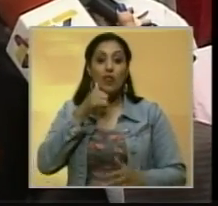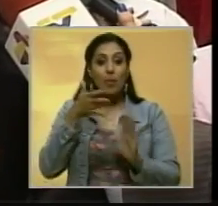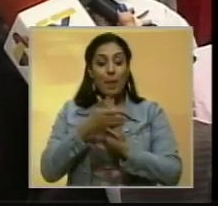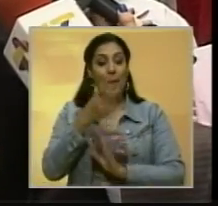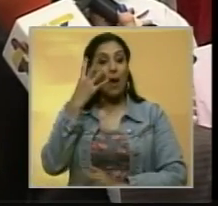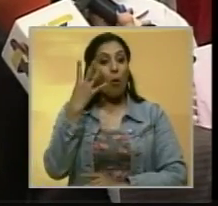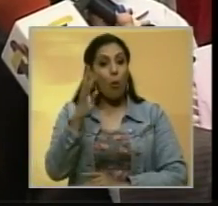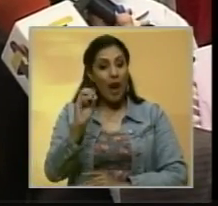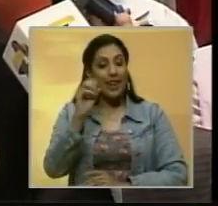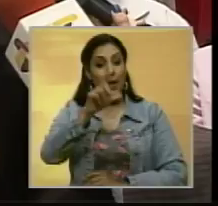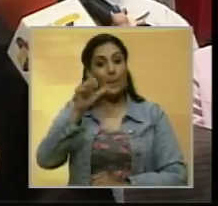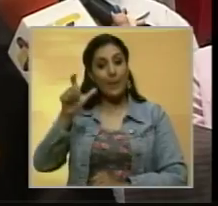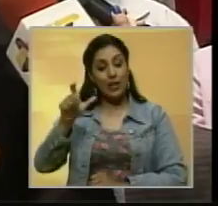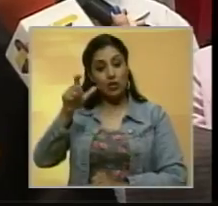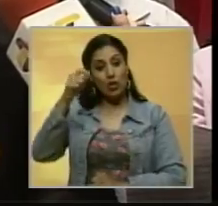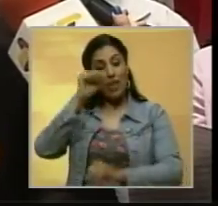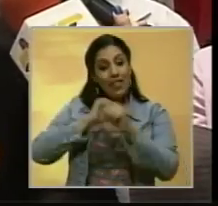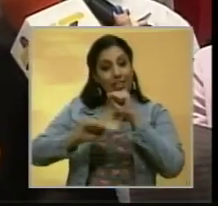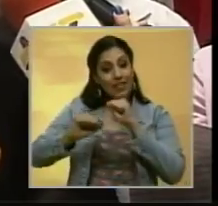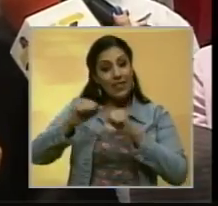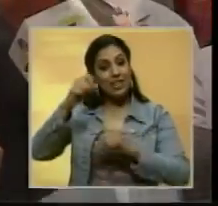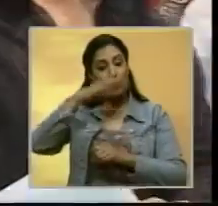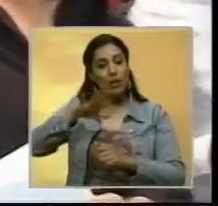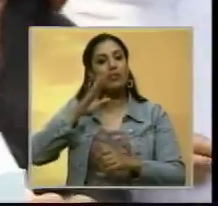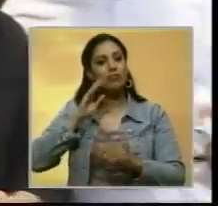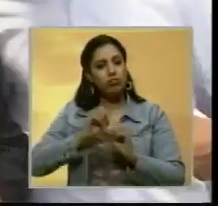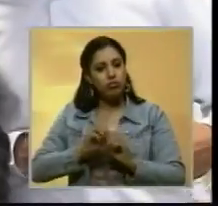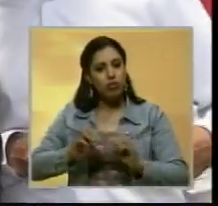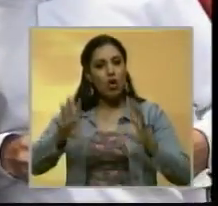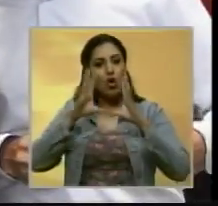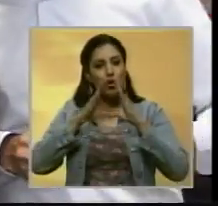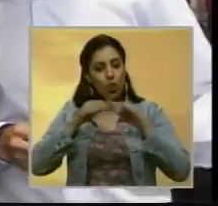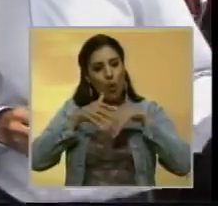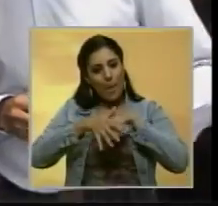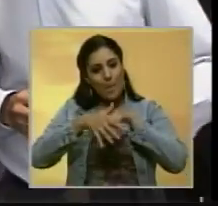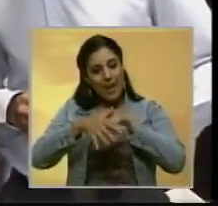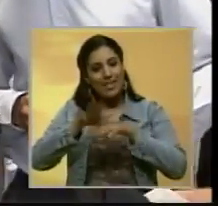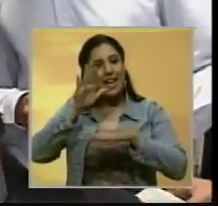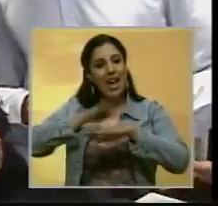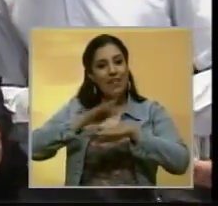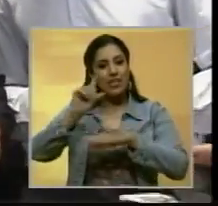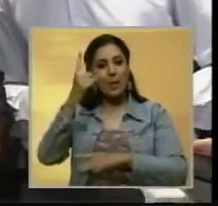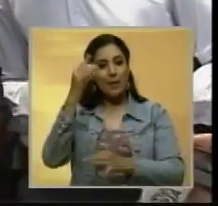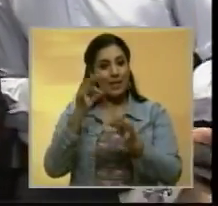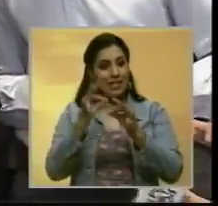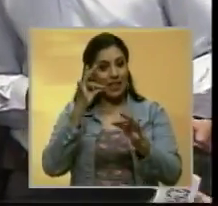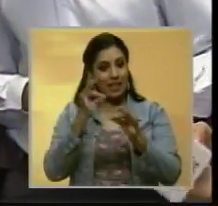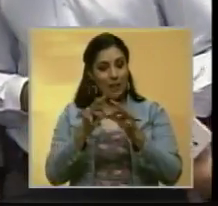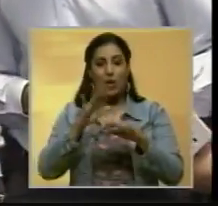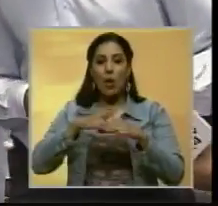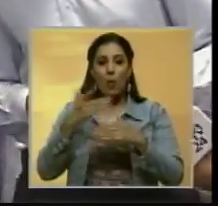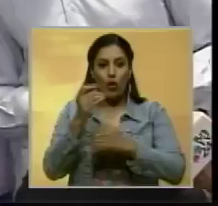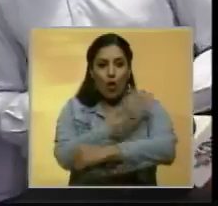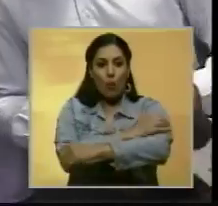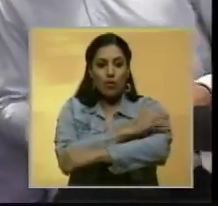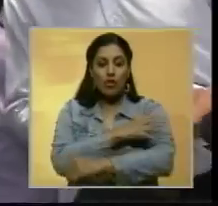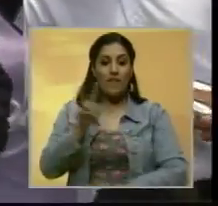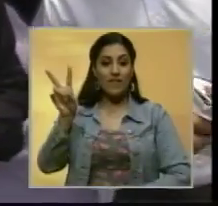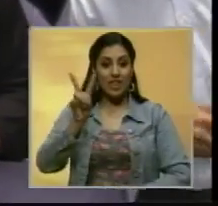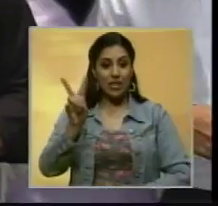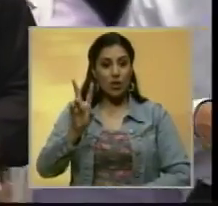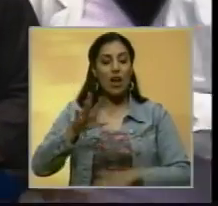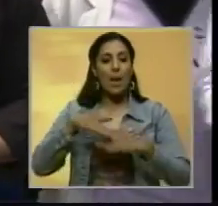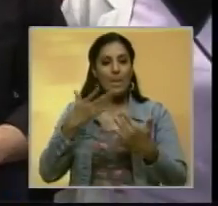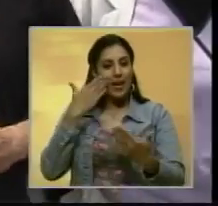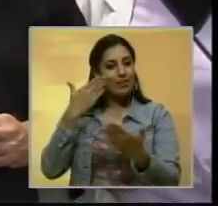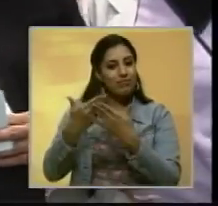más de 40 funcionarios de la Defensoría serán desplegados durante la movilización convocada para el 1 de septiembre por la oposición venezolana